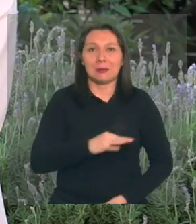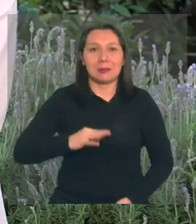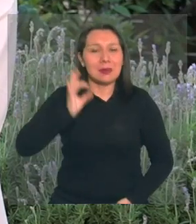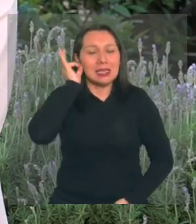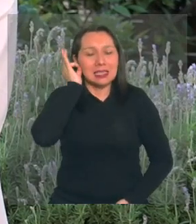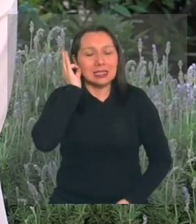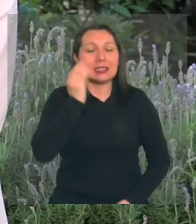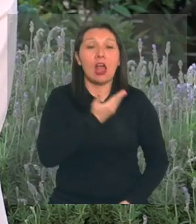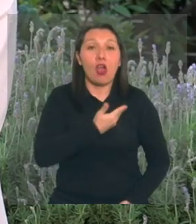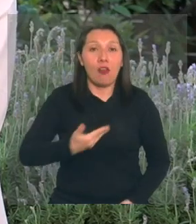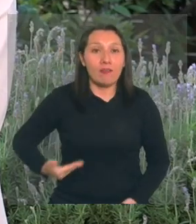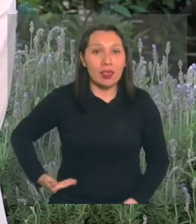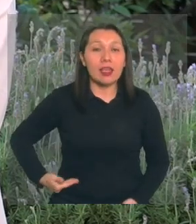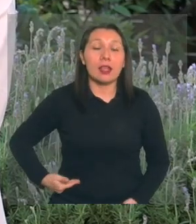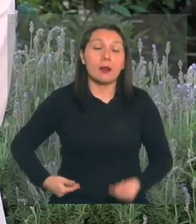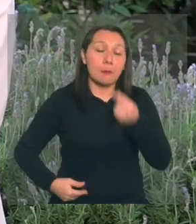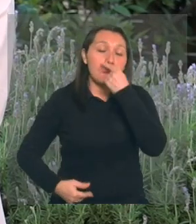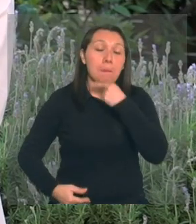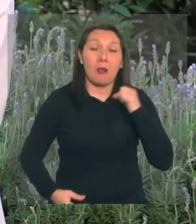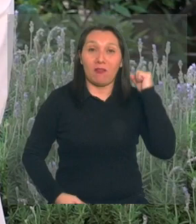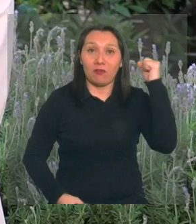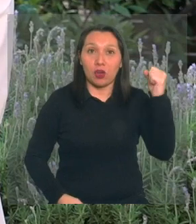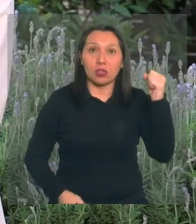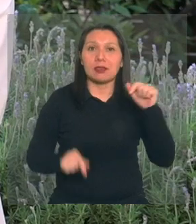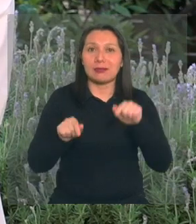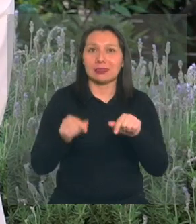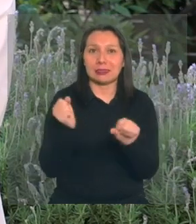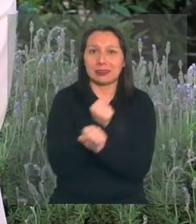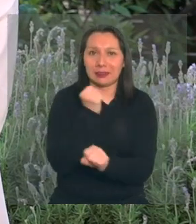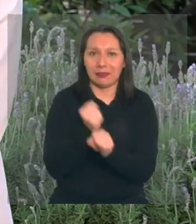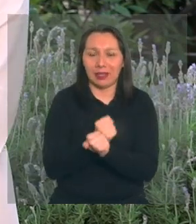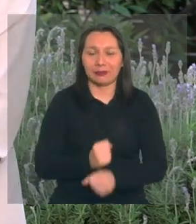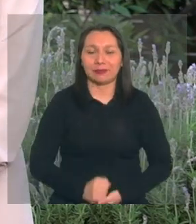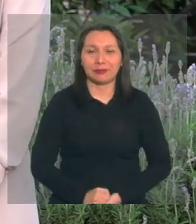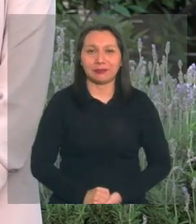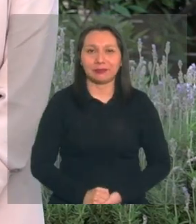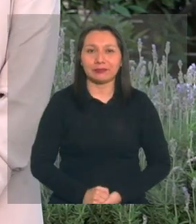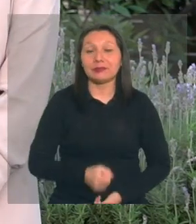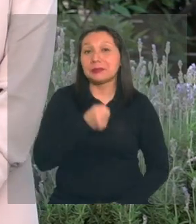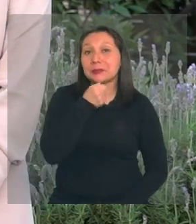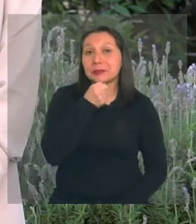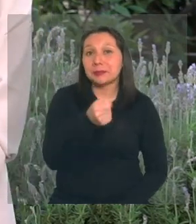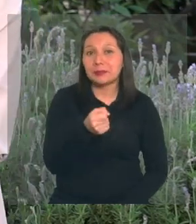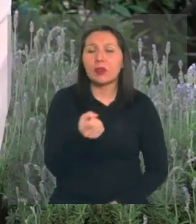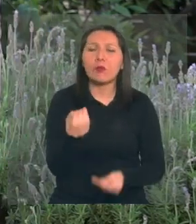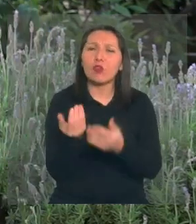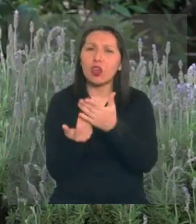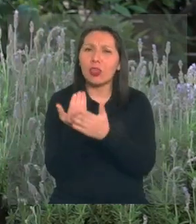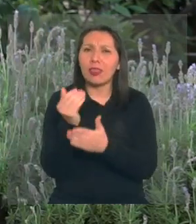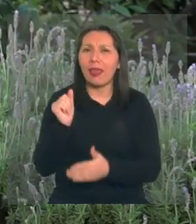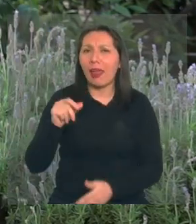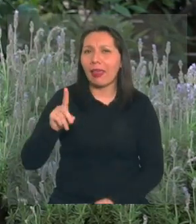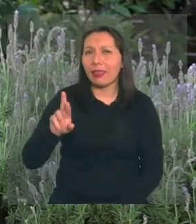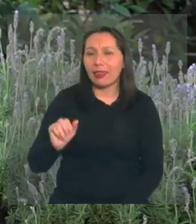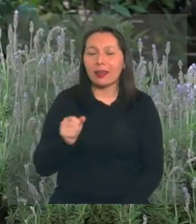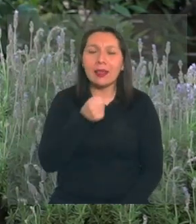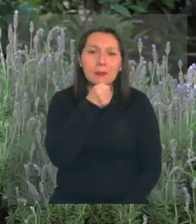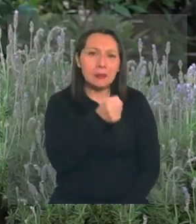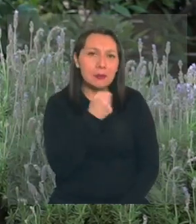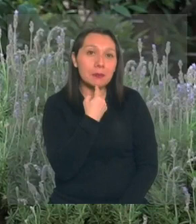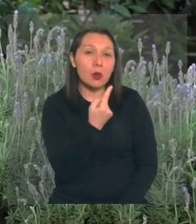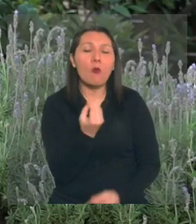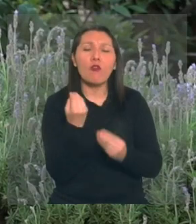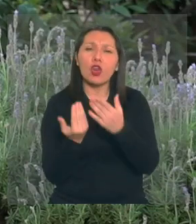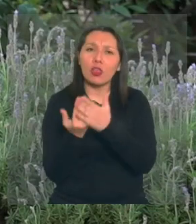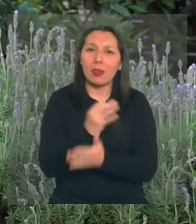ministra, del gobierno, del presidente Boric, para esta tarea. Andrea, Muy buenos días acá. Ministra, buenos